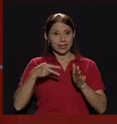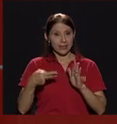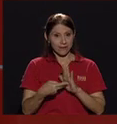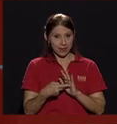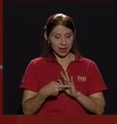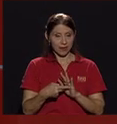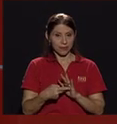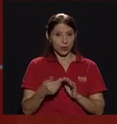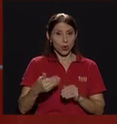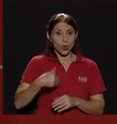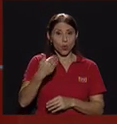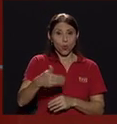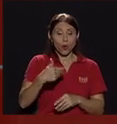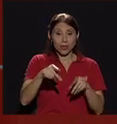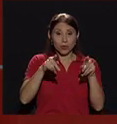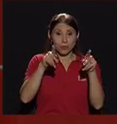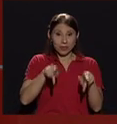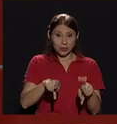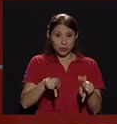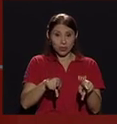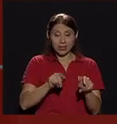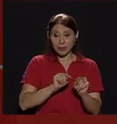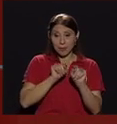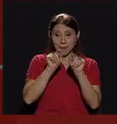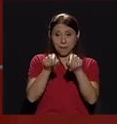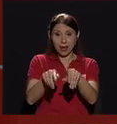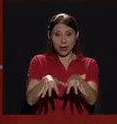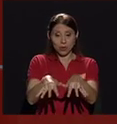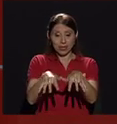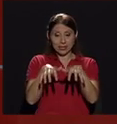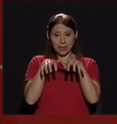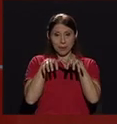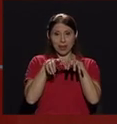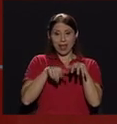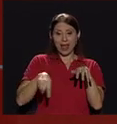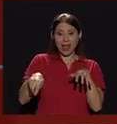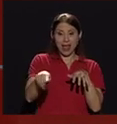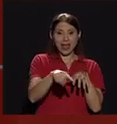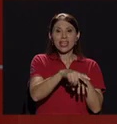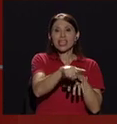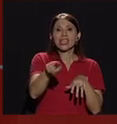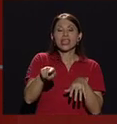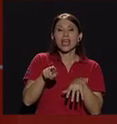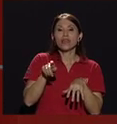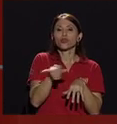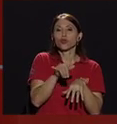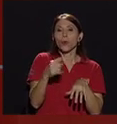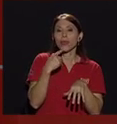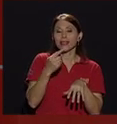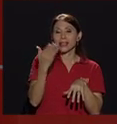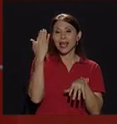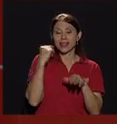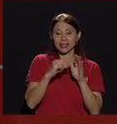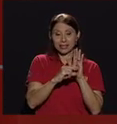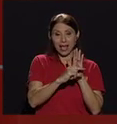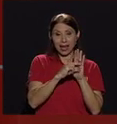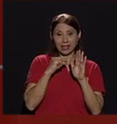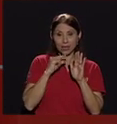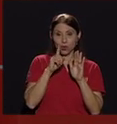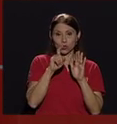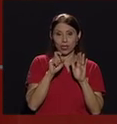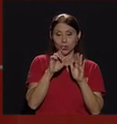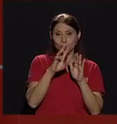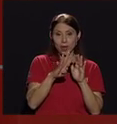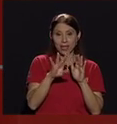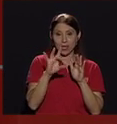el número de asambleístas que escogieron, como decía el artículo 148